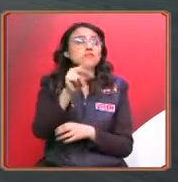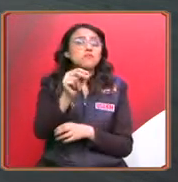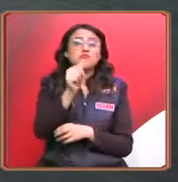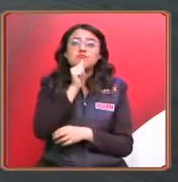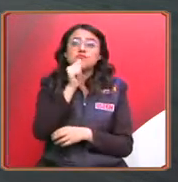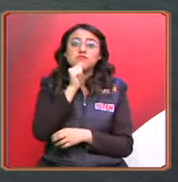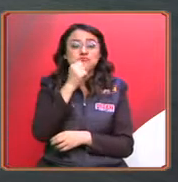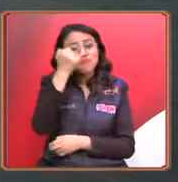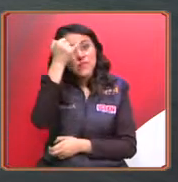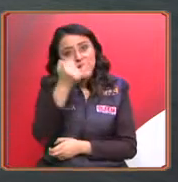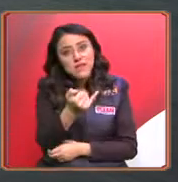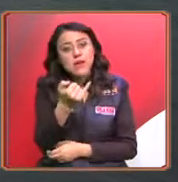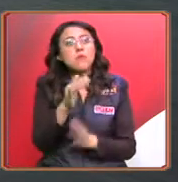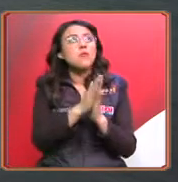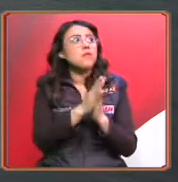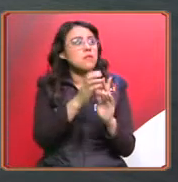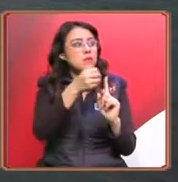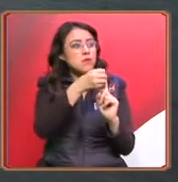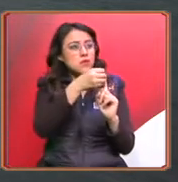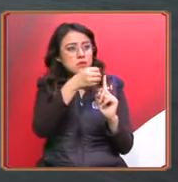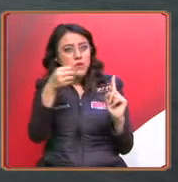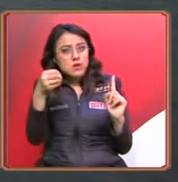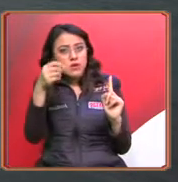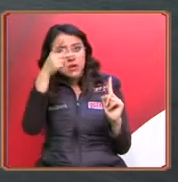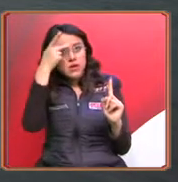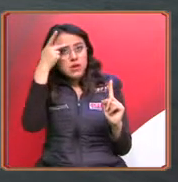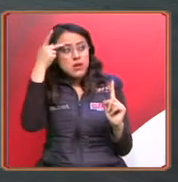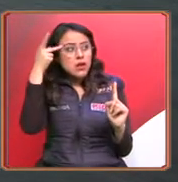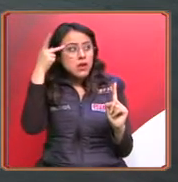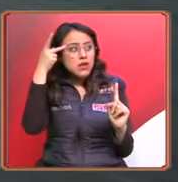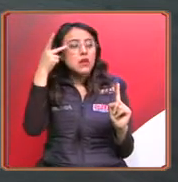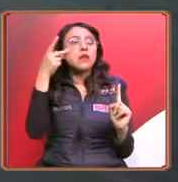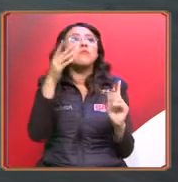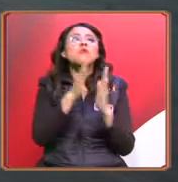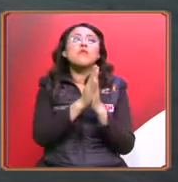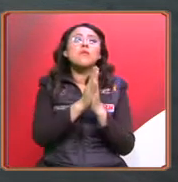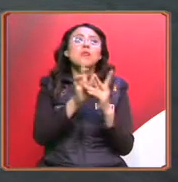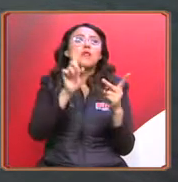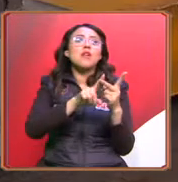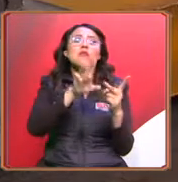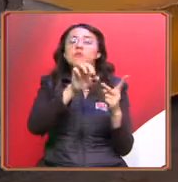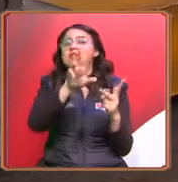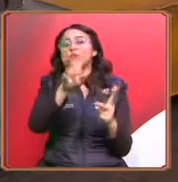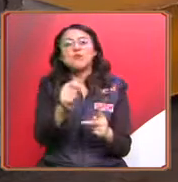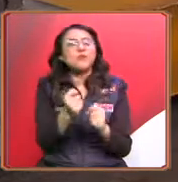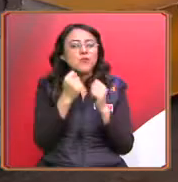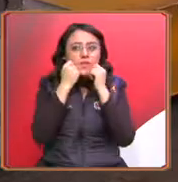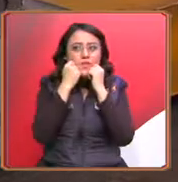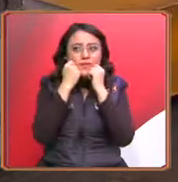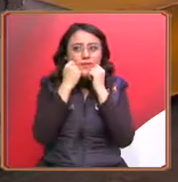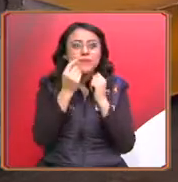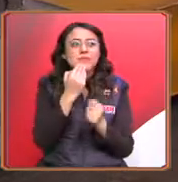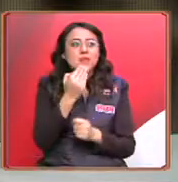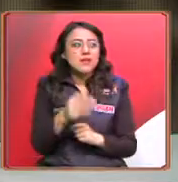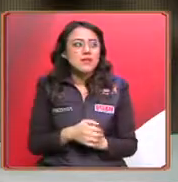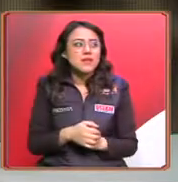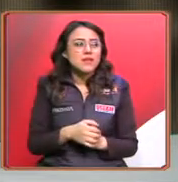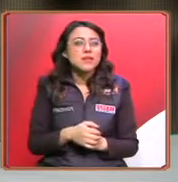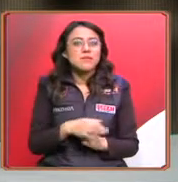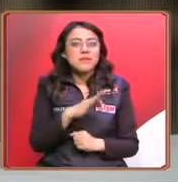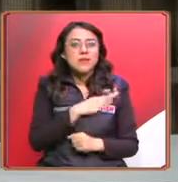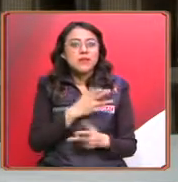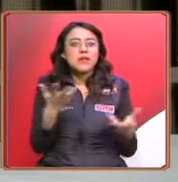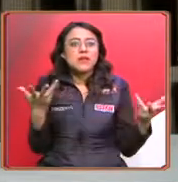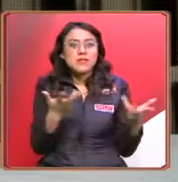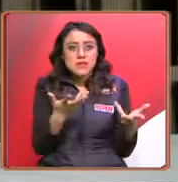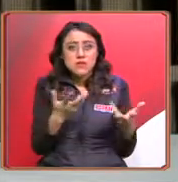jefe. A ver, organízame el café de calle, por favor, ¿sí? Oye, dígame. El tuyo no me importa. Todavía. Pero bueno, así